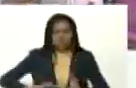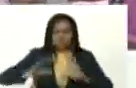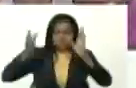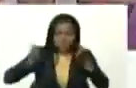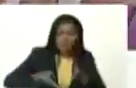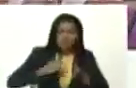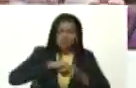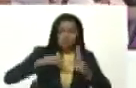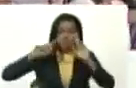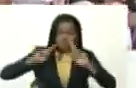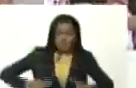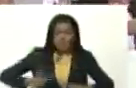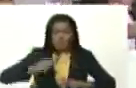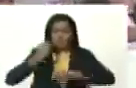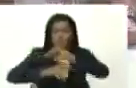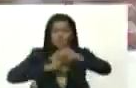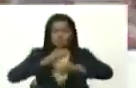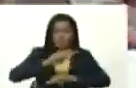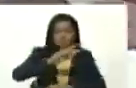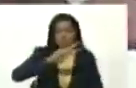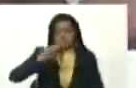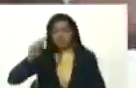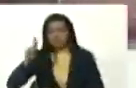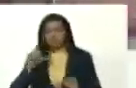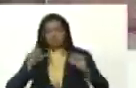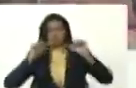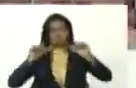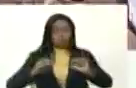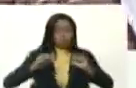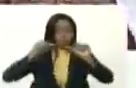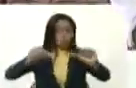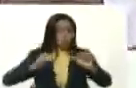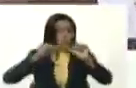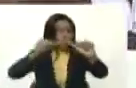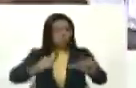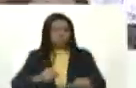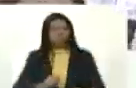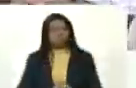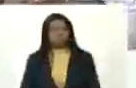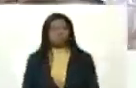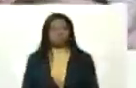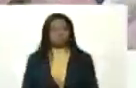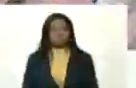siglo XXI. Avanzar, avanzar y avanzar.